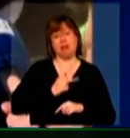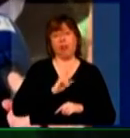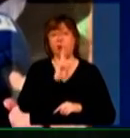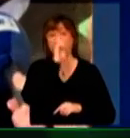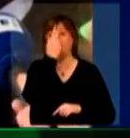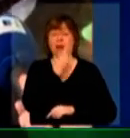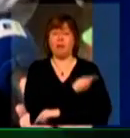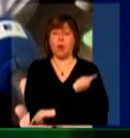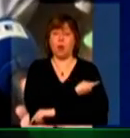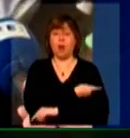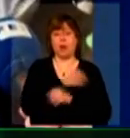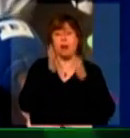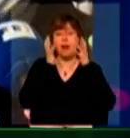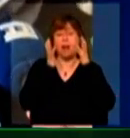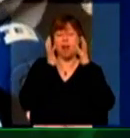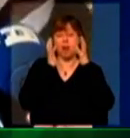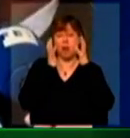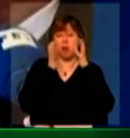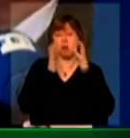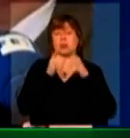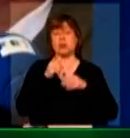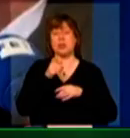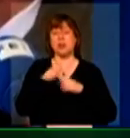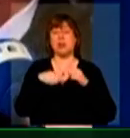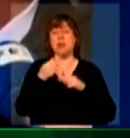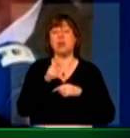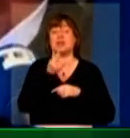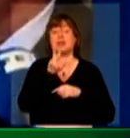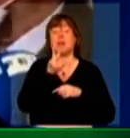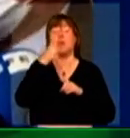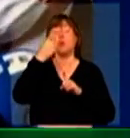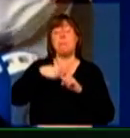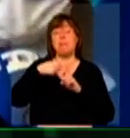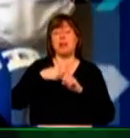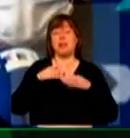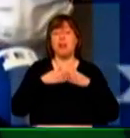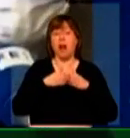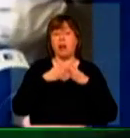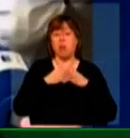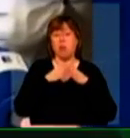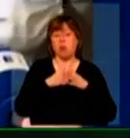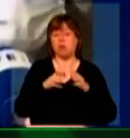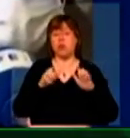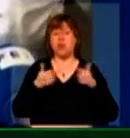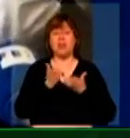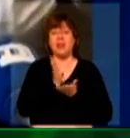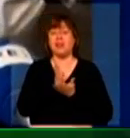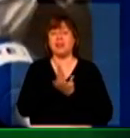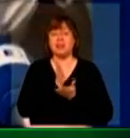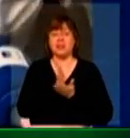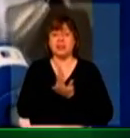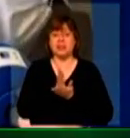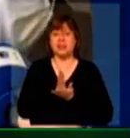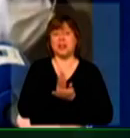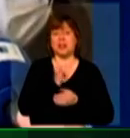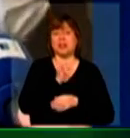estas poblaciones que corren riesgo, que luego están embarcados durante 30 días, que no tienen tanta asistencia o si la tienen